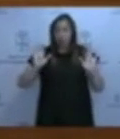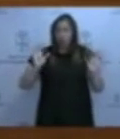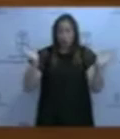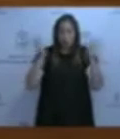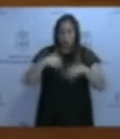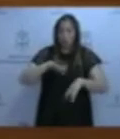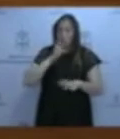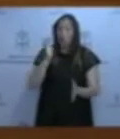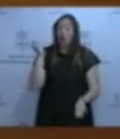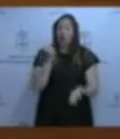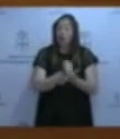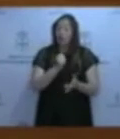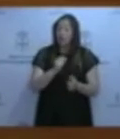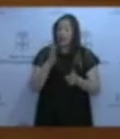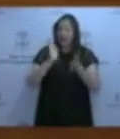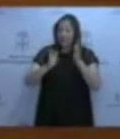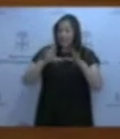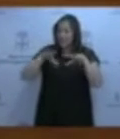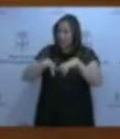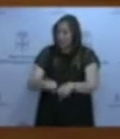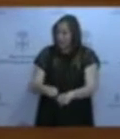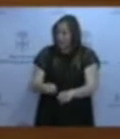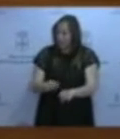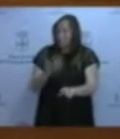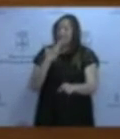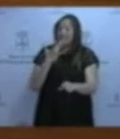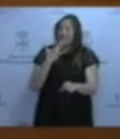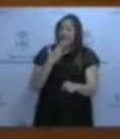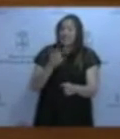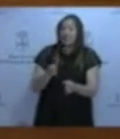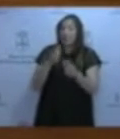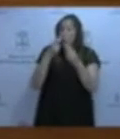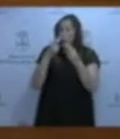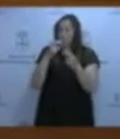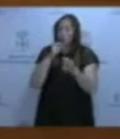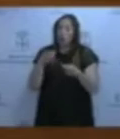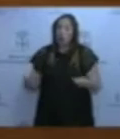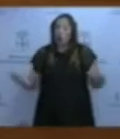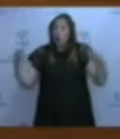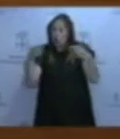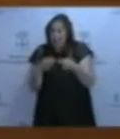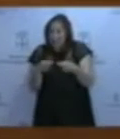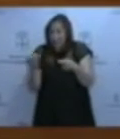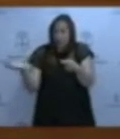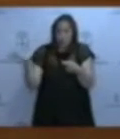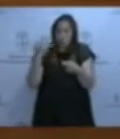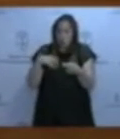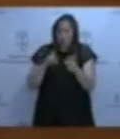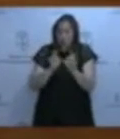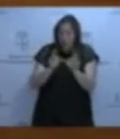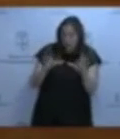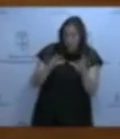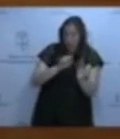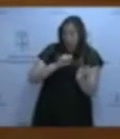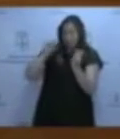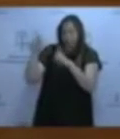garantía de intervenir, si no hay hueco en los centros concertados, tendrán que derivar a la privada. Las declaraciones del